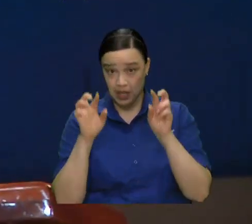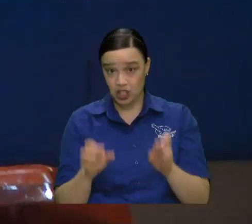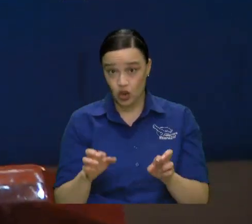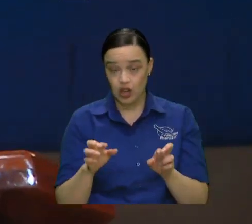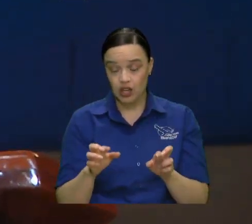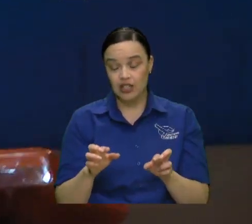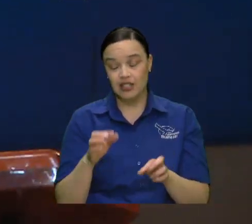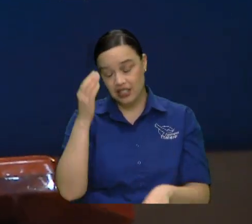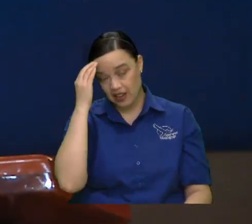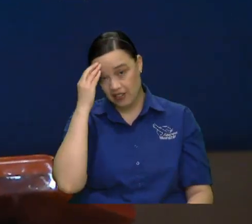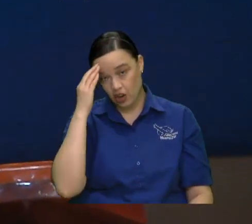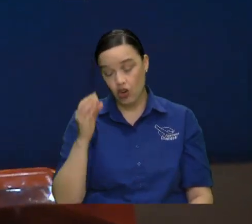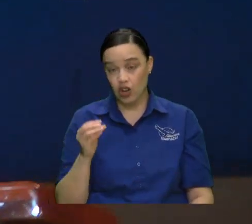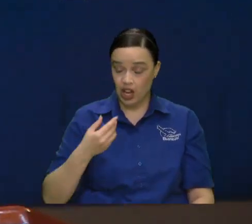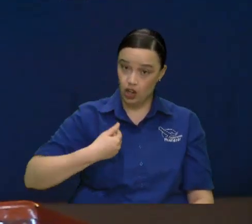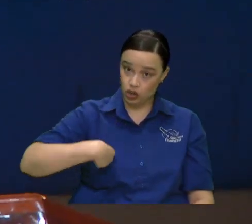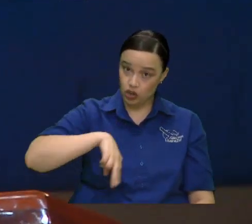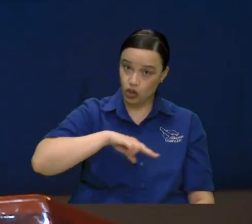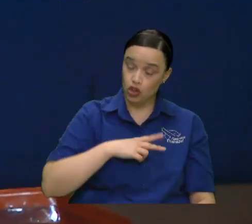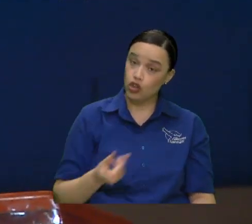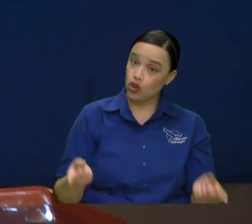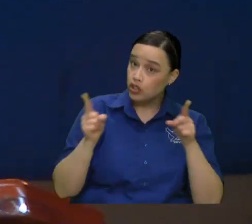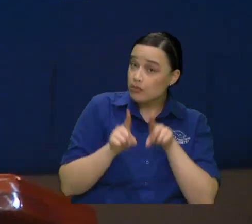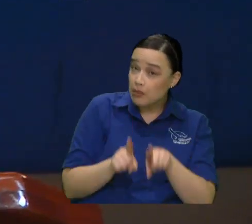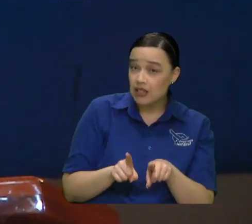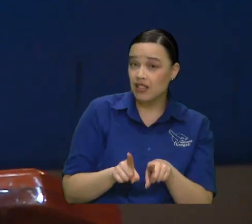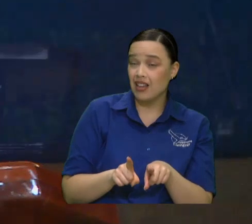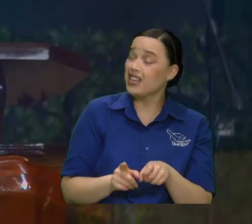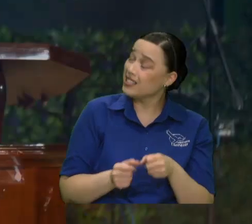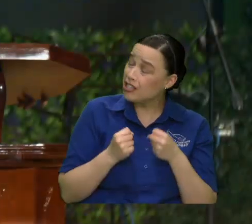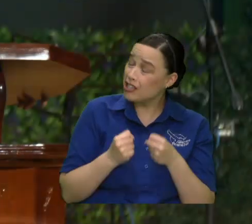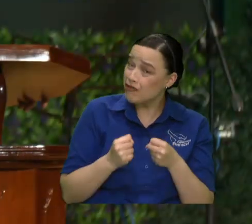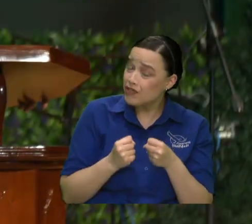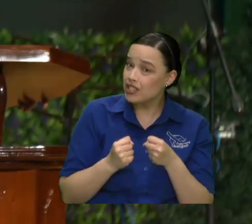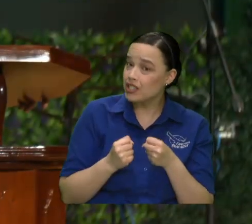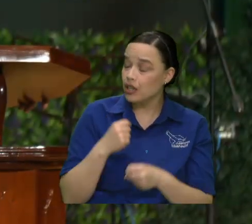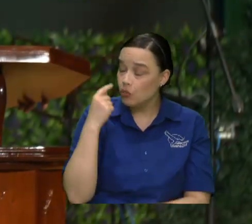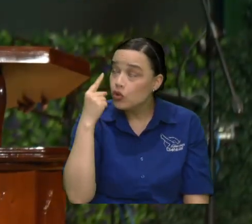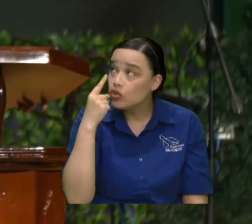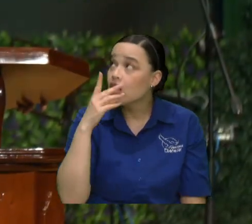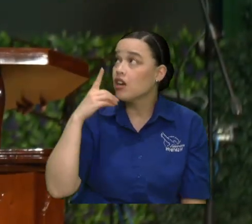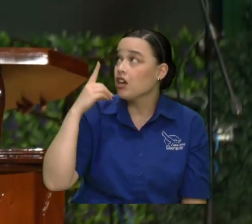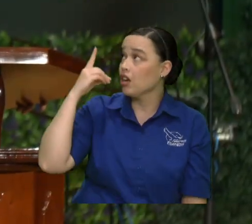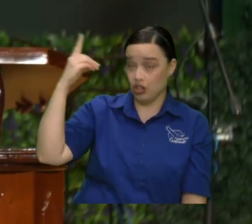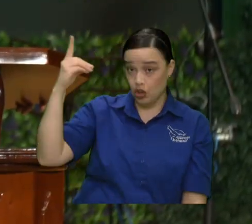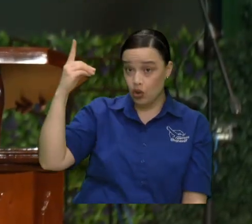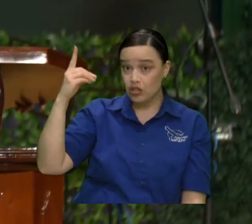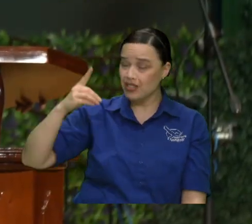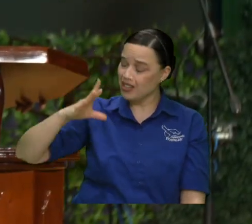venir y buscar ayuda saber que tengo un problema que está permitiendo a mis enemigos entrar y devastar me